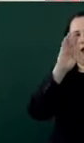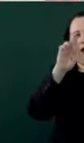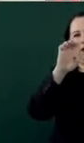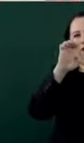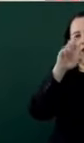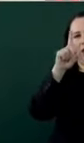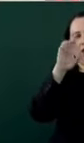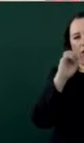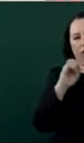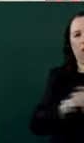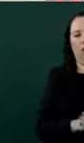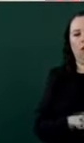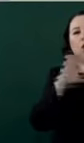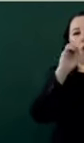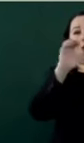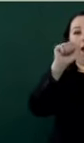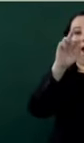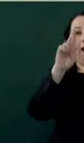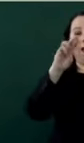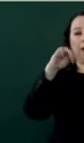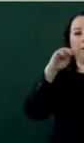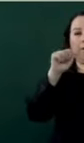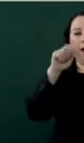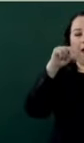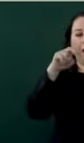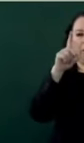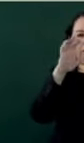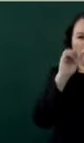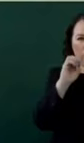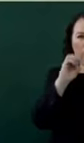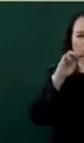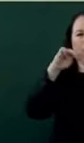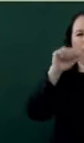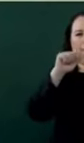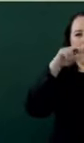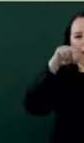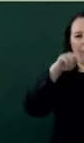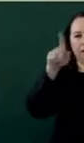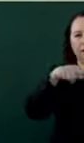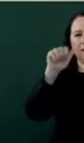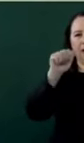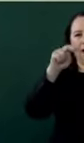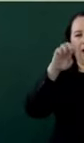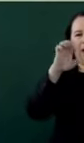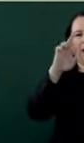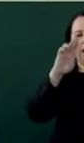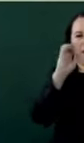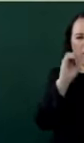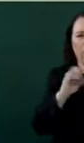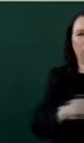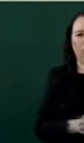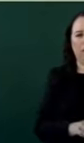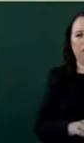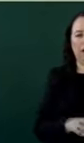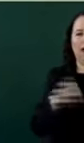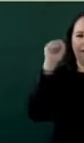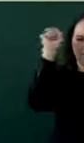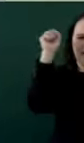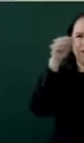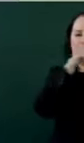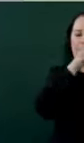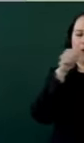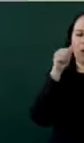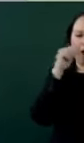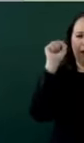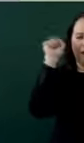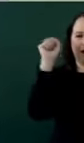Manzanero, todo eso que tenemos los mexicanos. Y viva Juárez, sí. A ver,